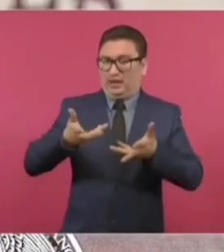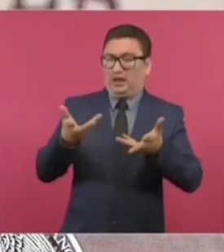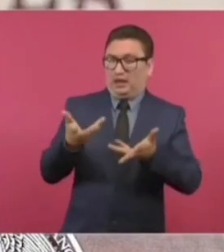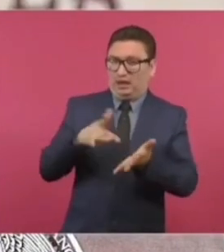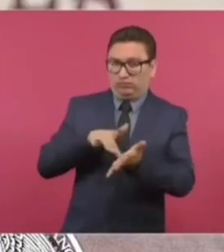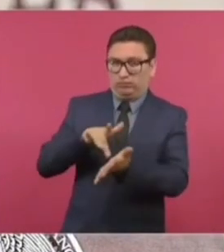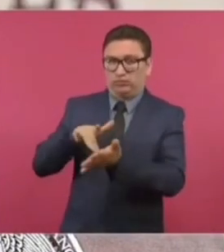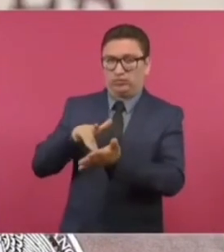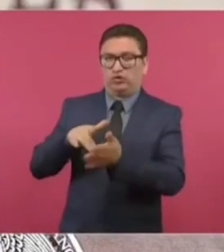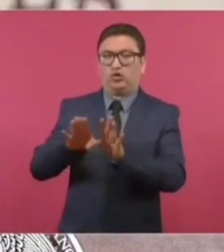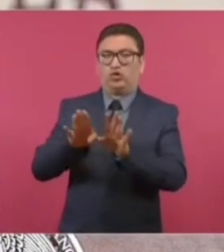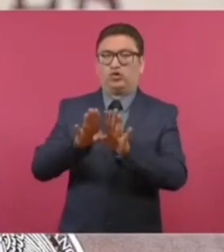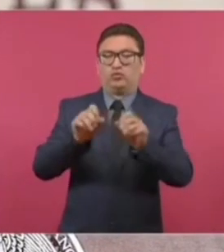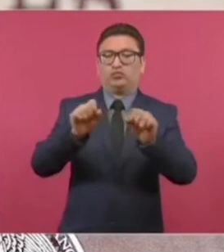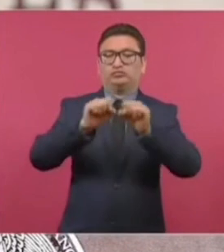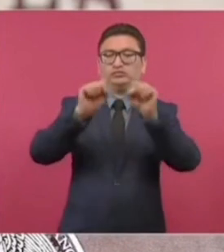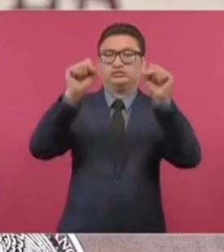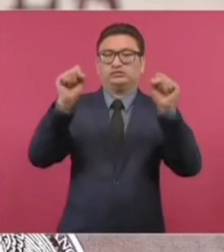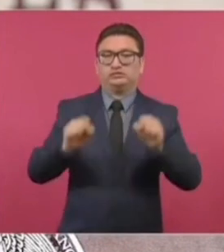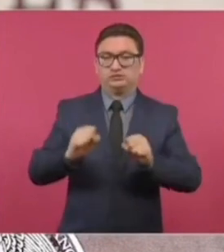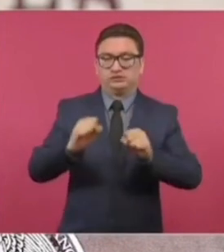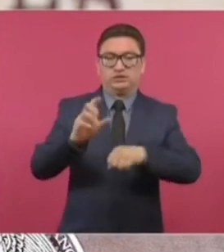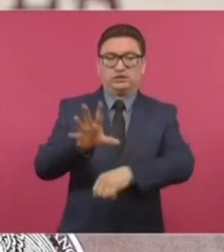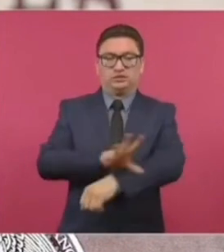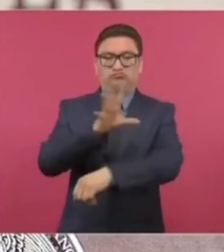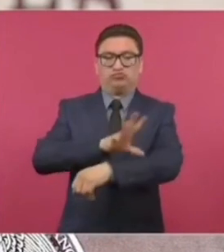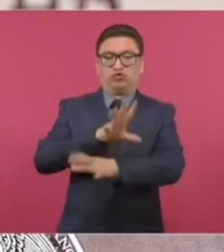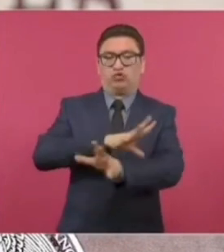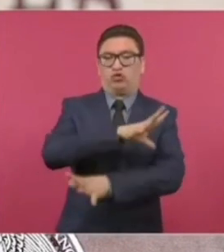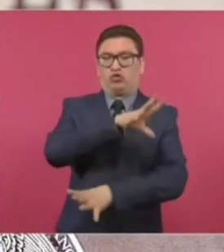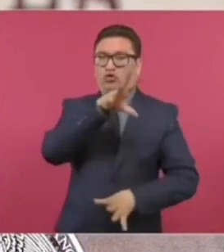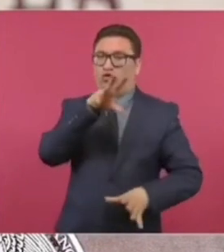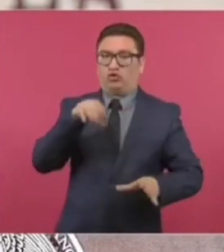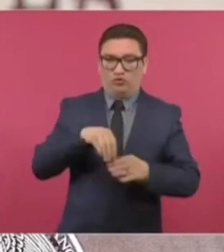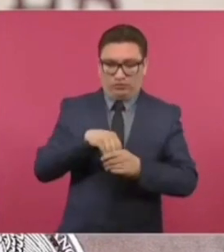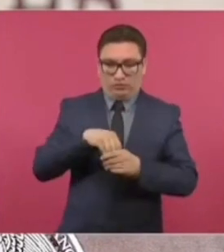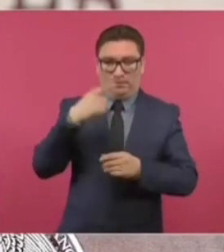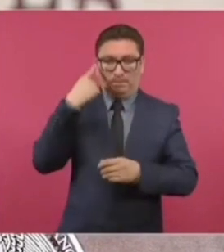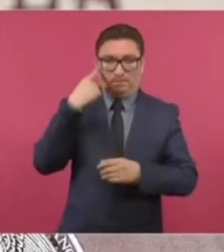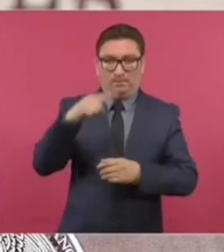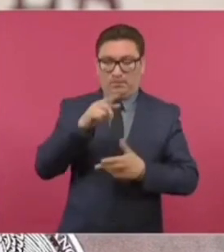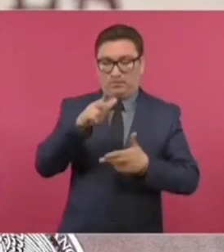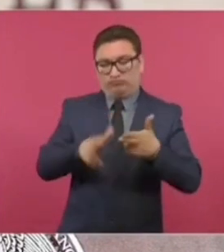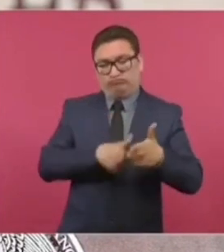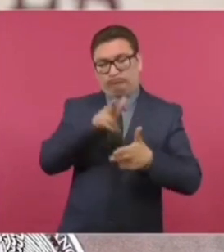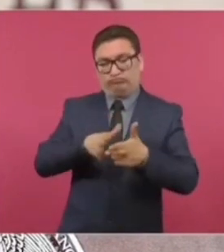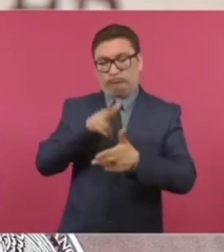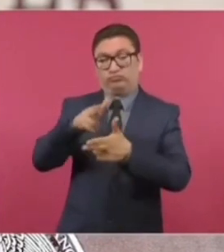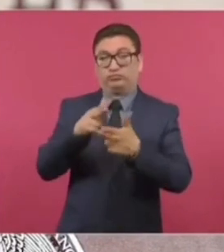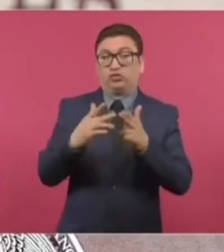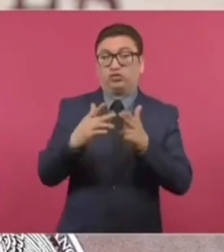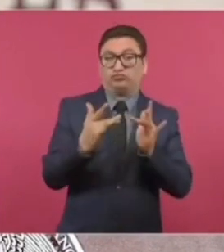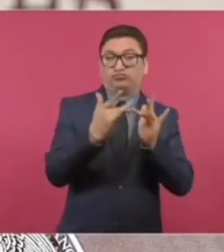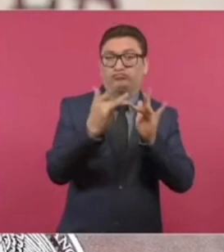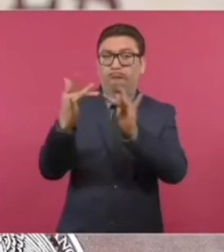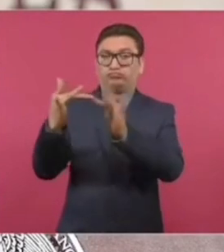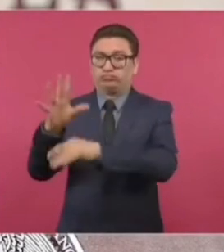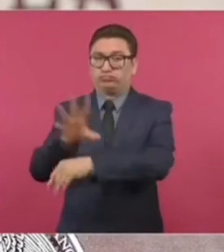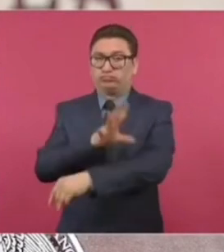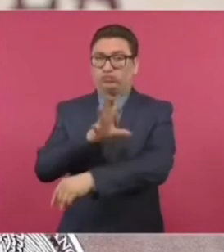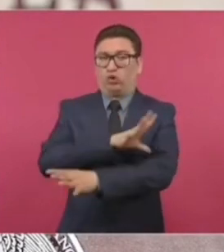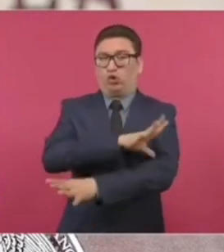sistema eléctrico integral para la energización del Tren Maya y todos sus